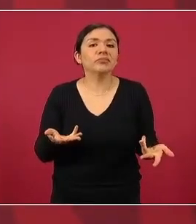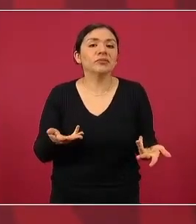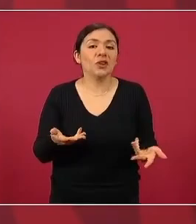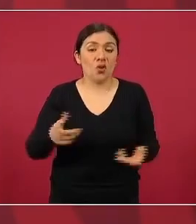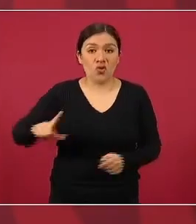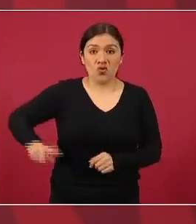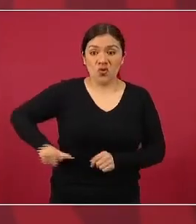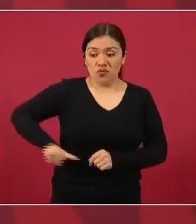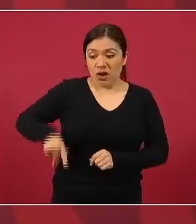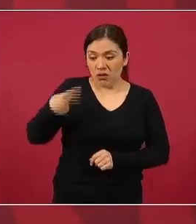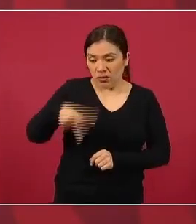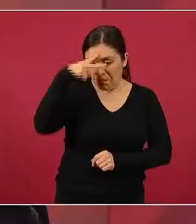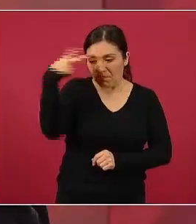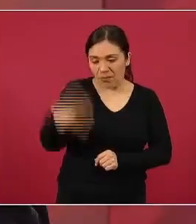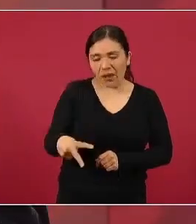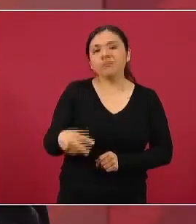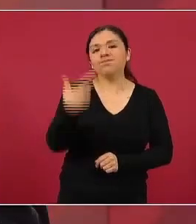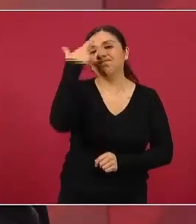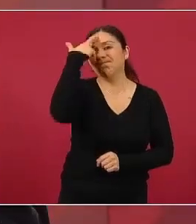al gobierno de México.